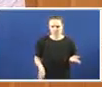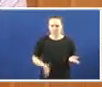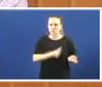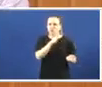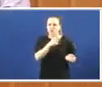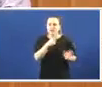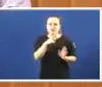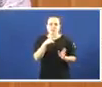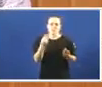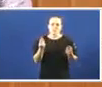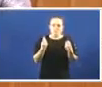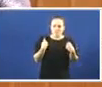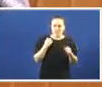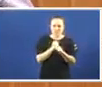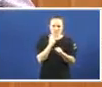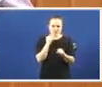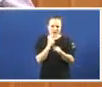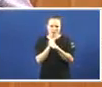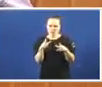maioría social do noso país son